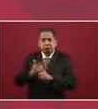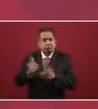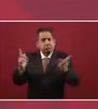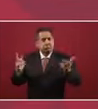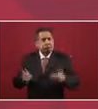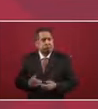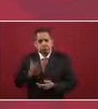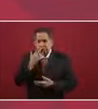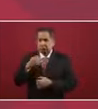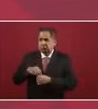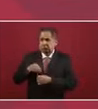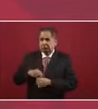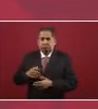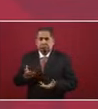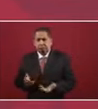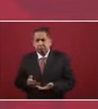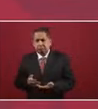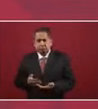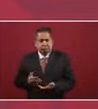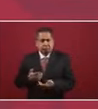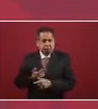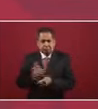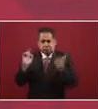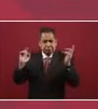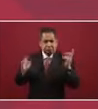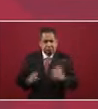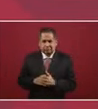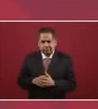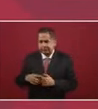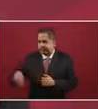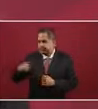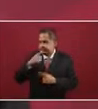pues es completamente